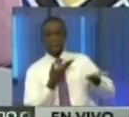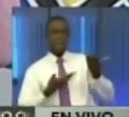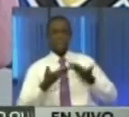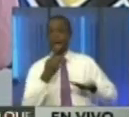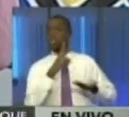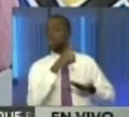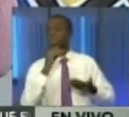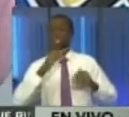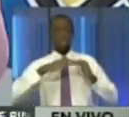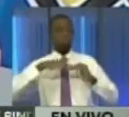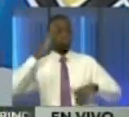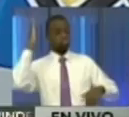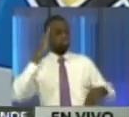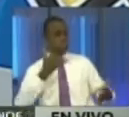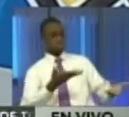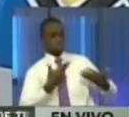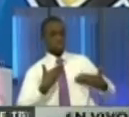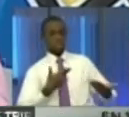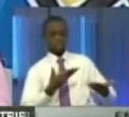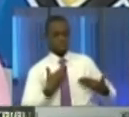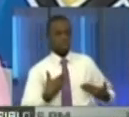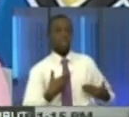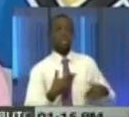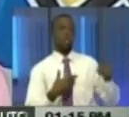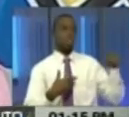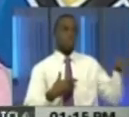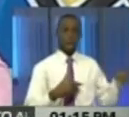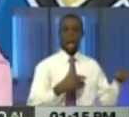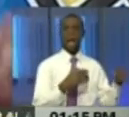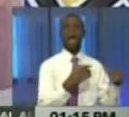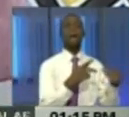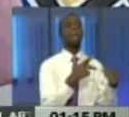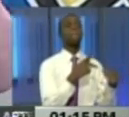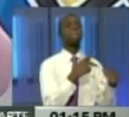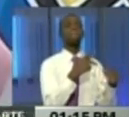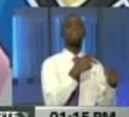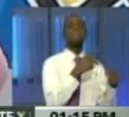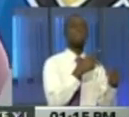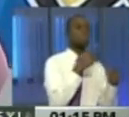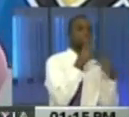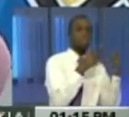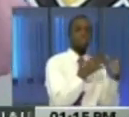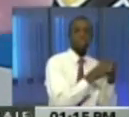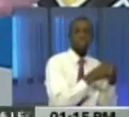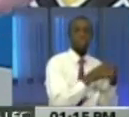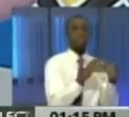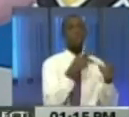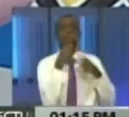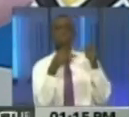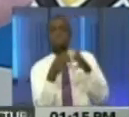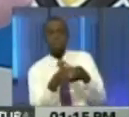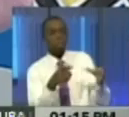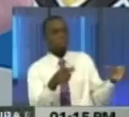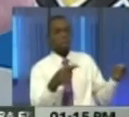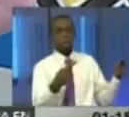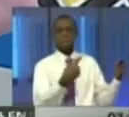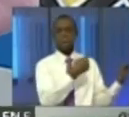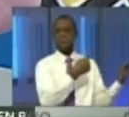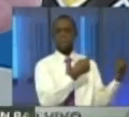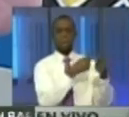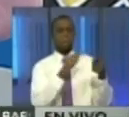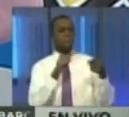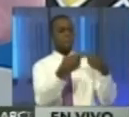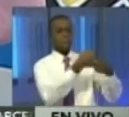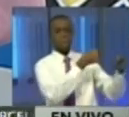por competencia intrapartidos a nivel municipal, con desconocimiento total de la organización